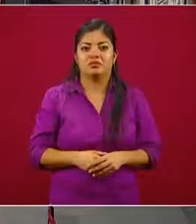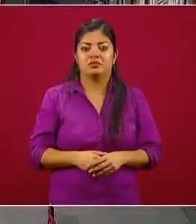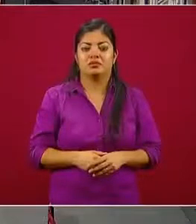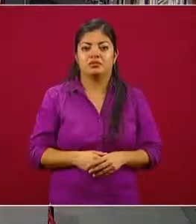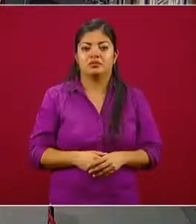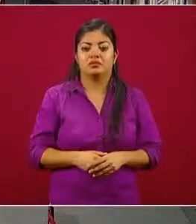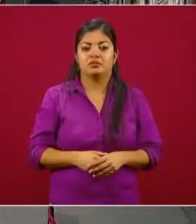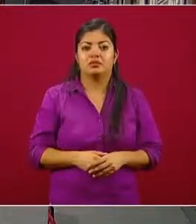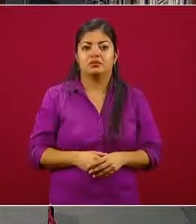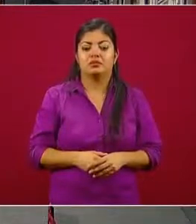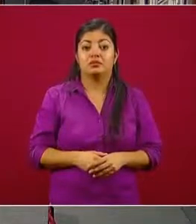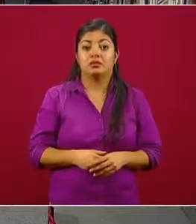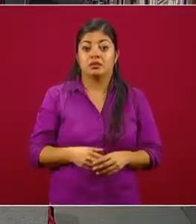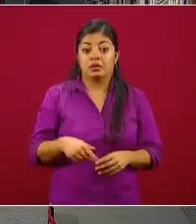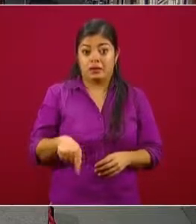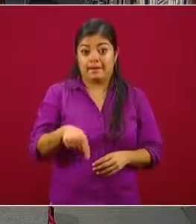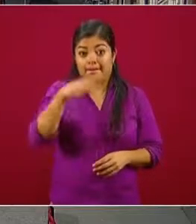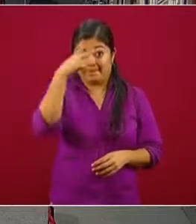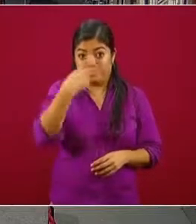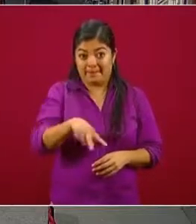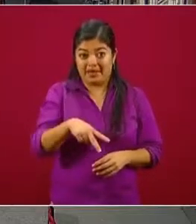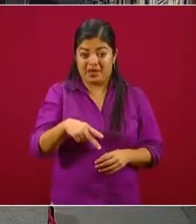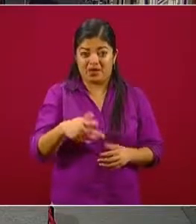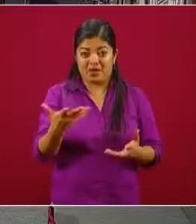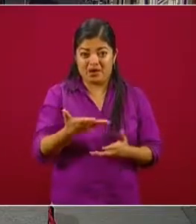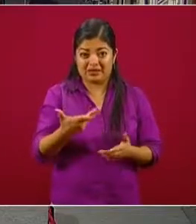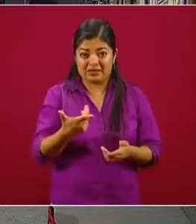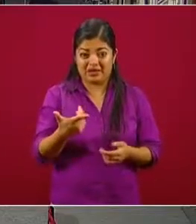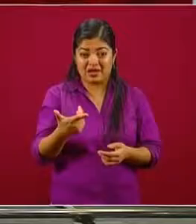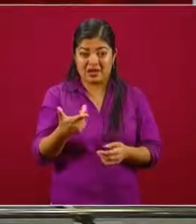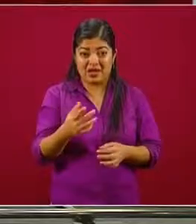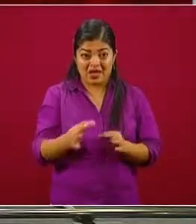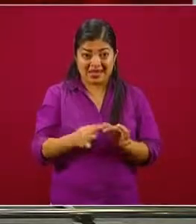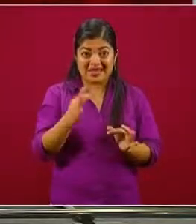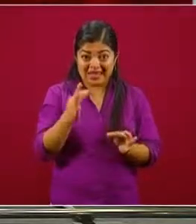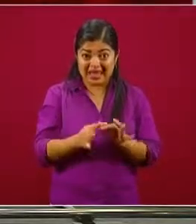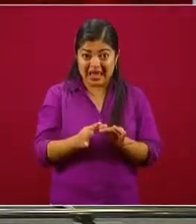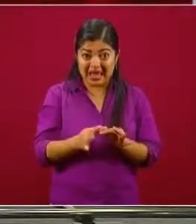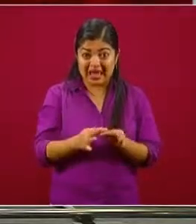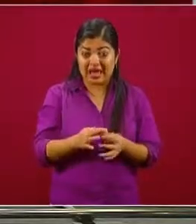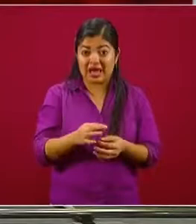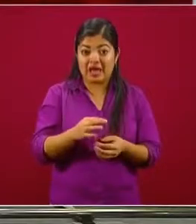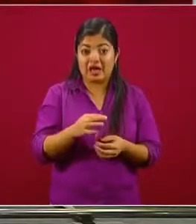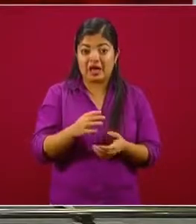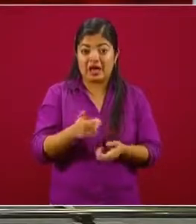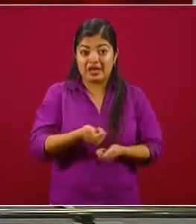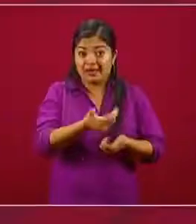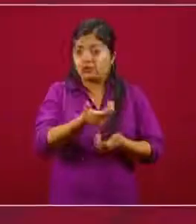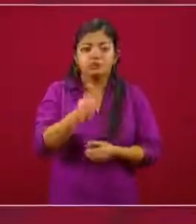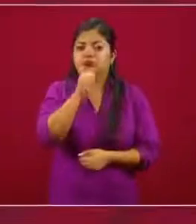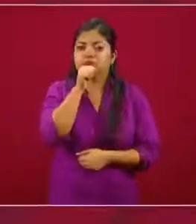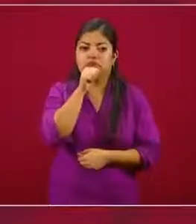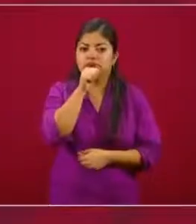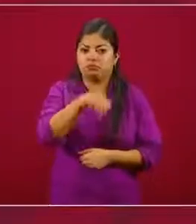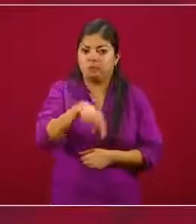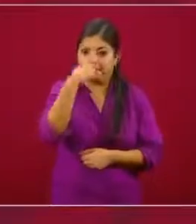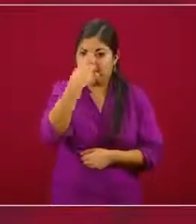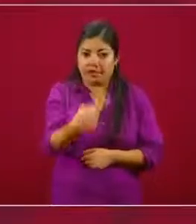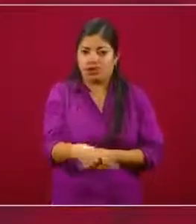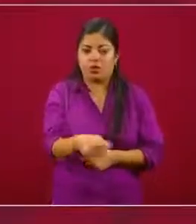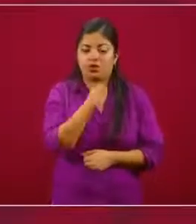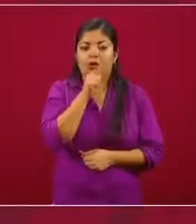De los producidos en México, no que yo conozca, no están todavía ninguno ya en entrega, pero el